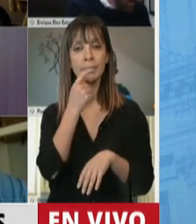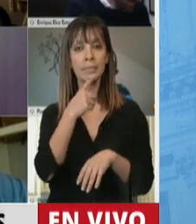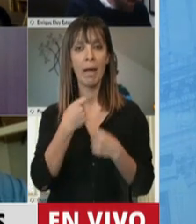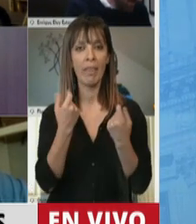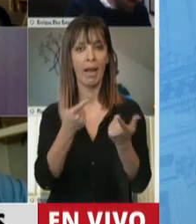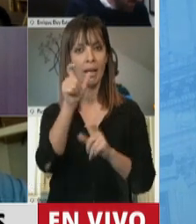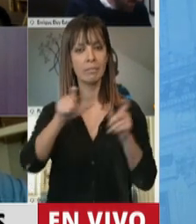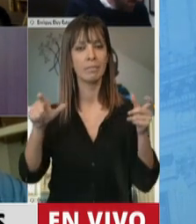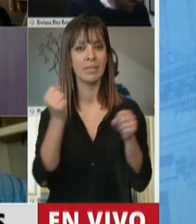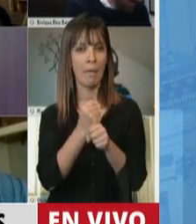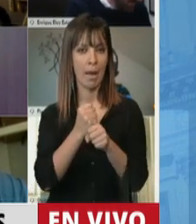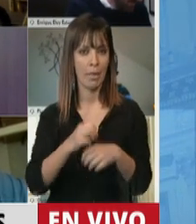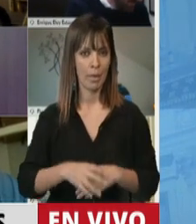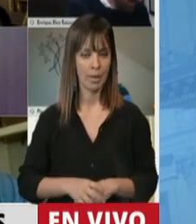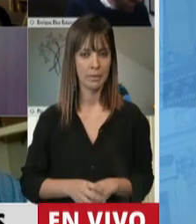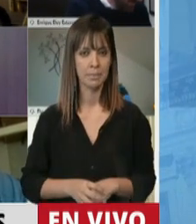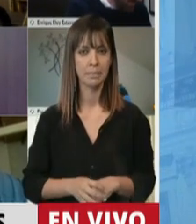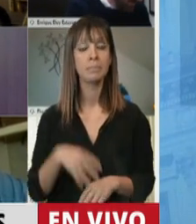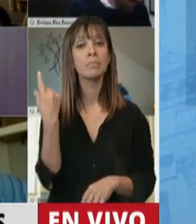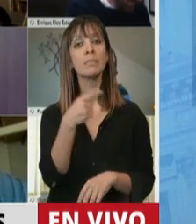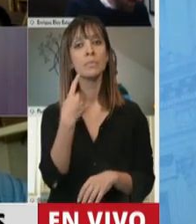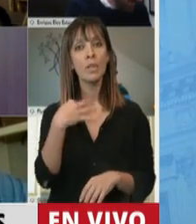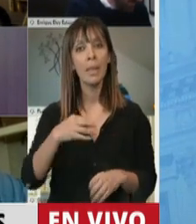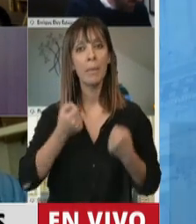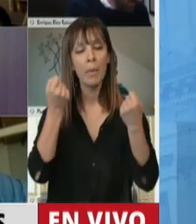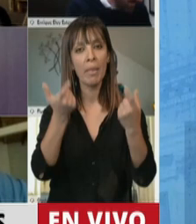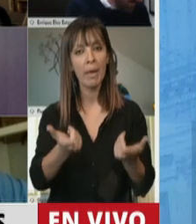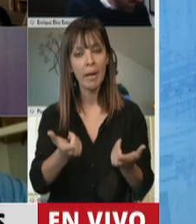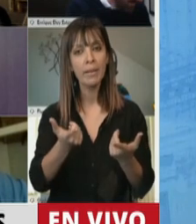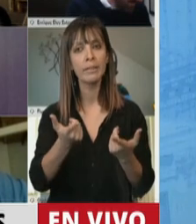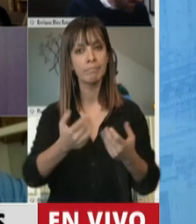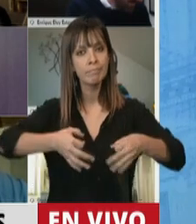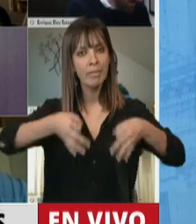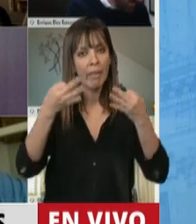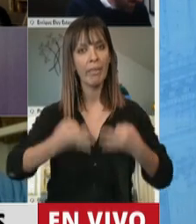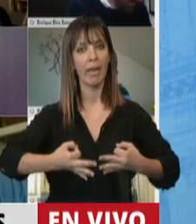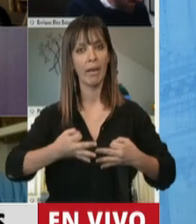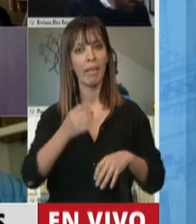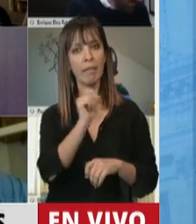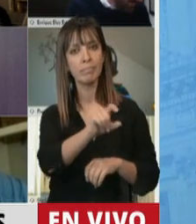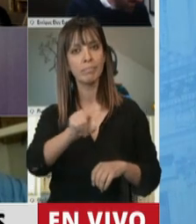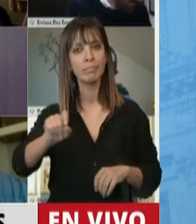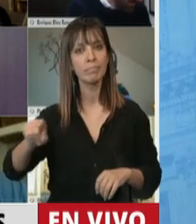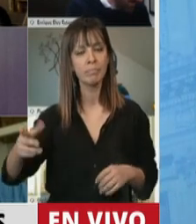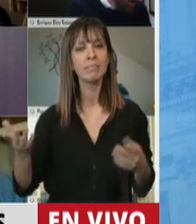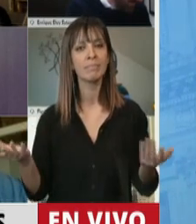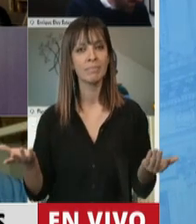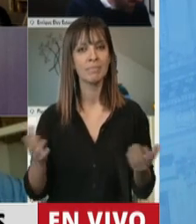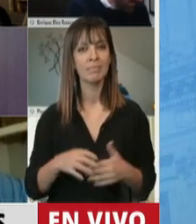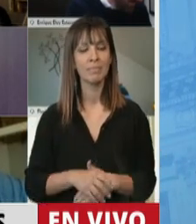los trabajadores. Nosotros tenemos que darle dignificación a cada uno de ellos, y por